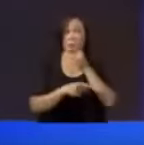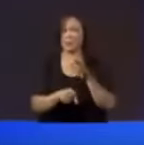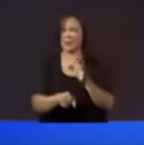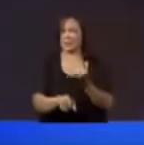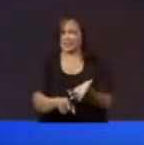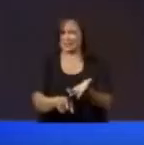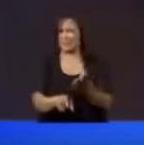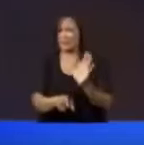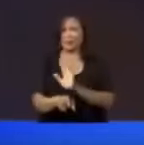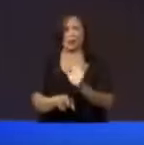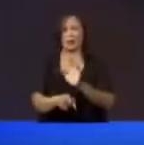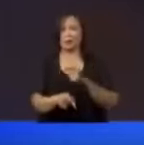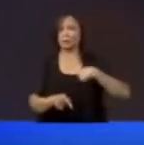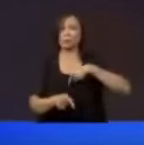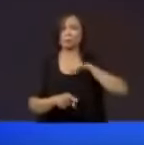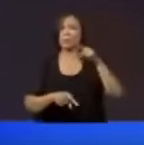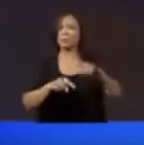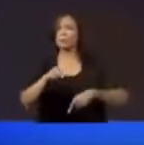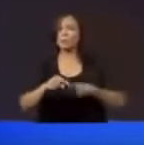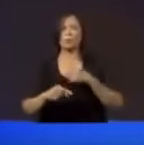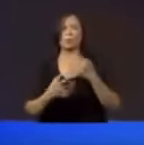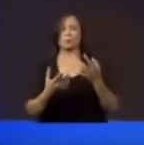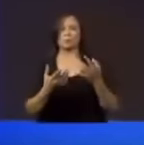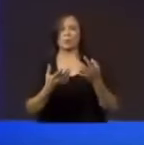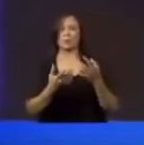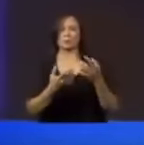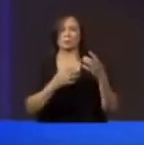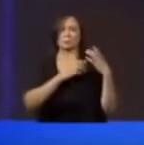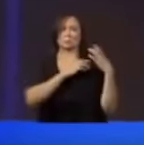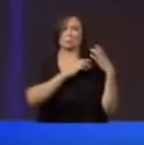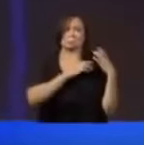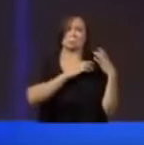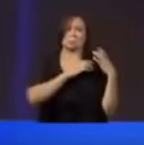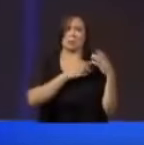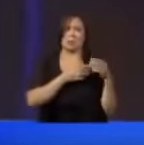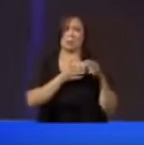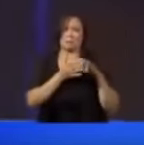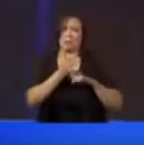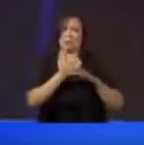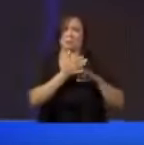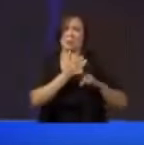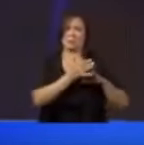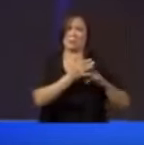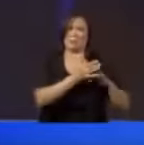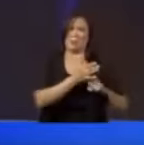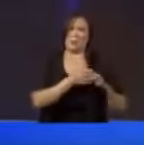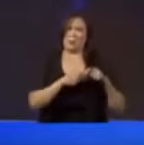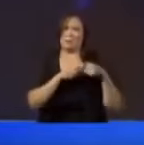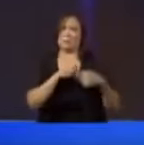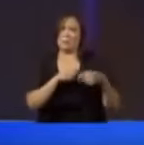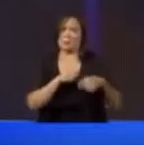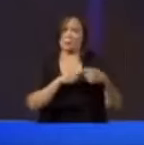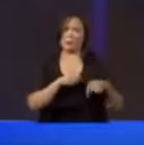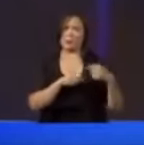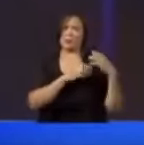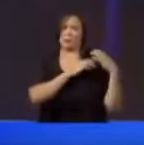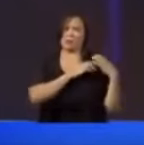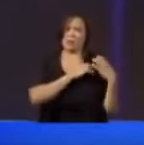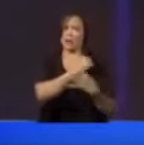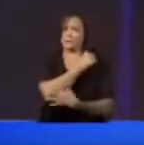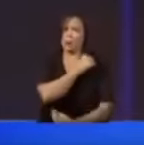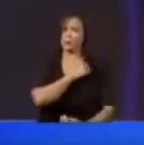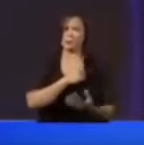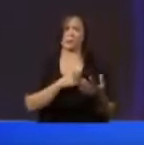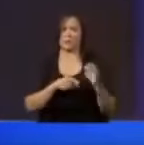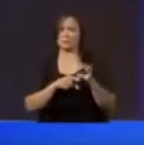República Dominicana. Nosotros no podemos hablar de cargar el hombre de trabajo que hoy tiene que pagar más porque tiene que